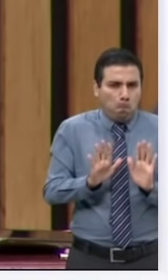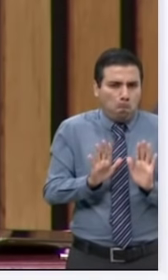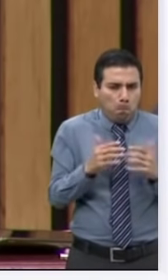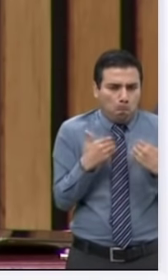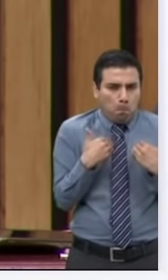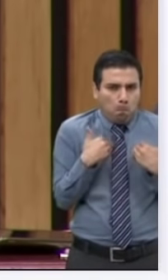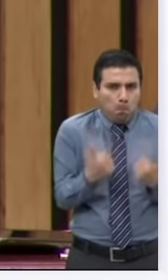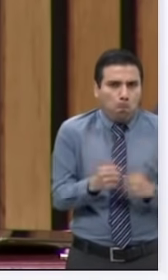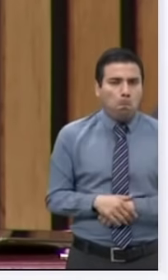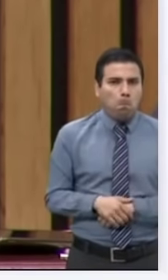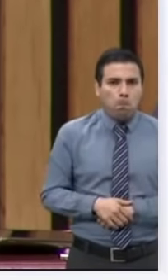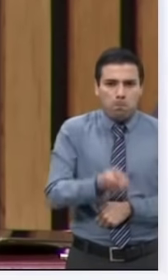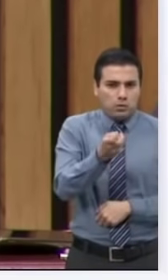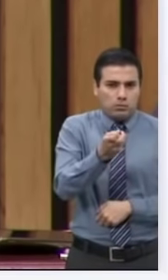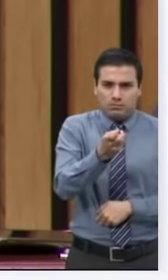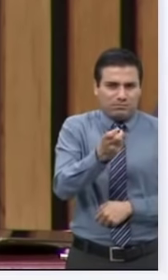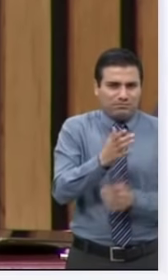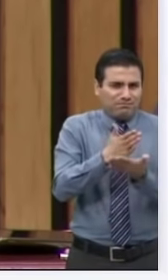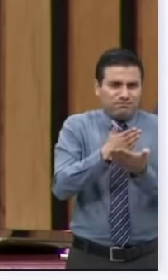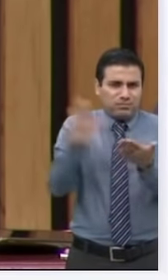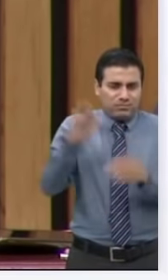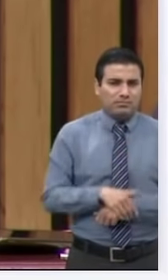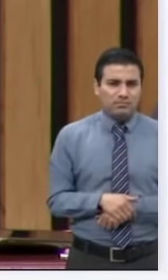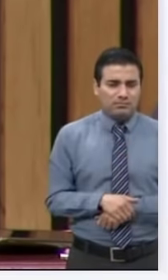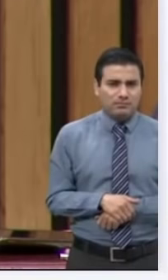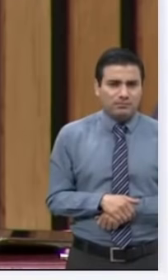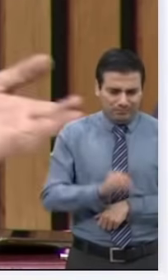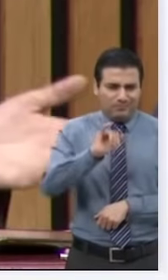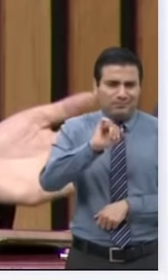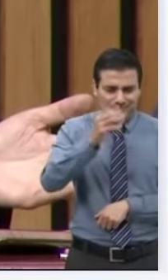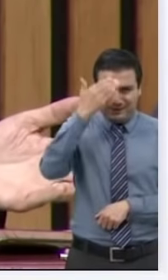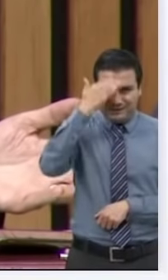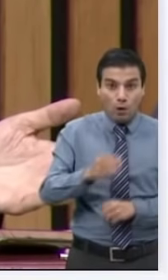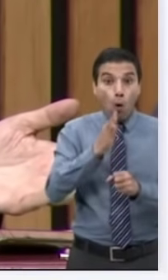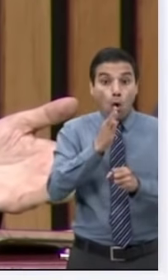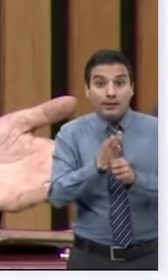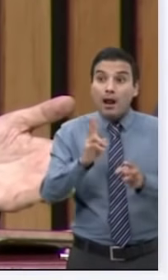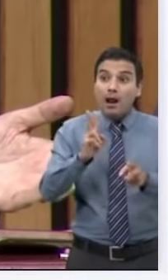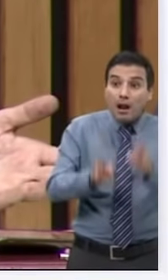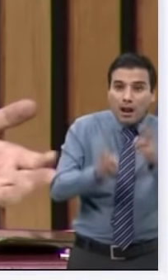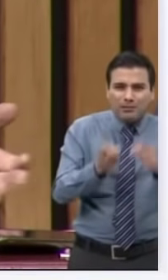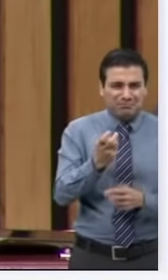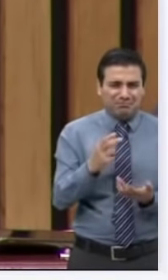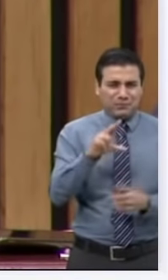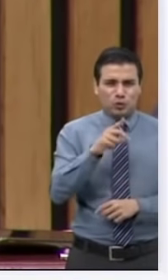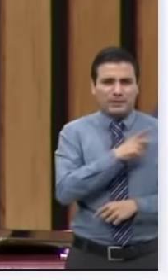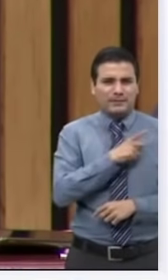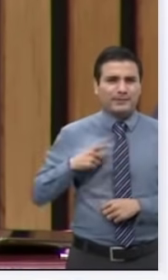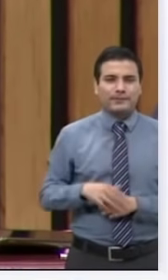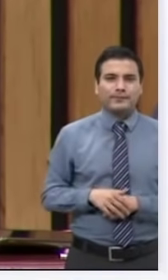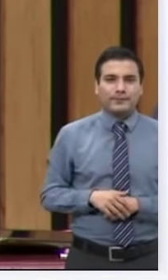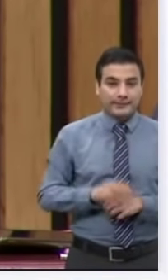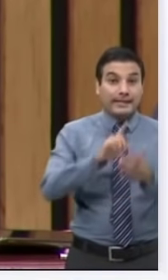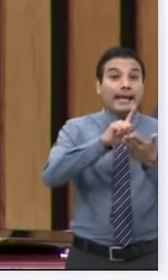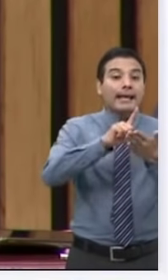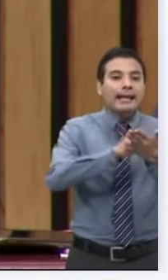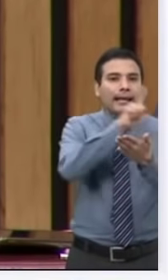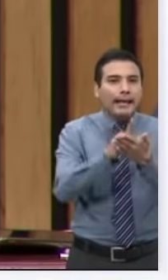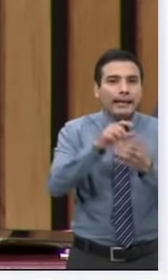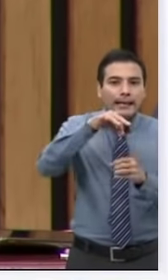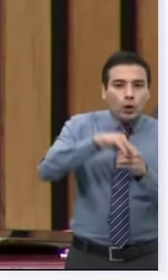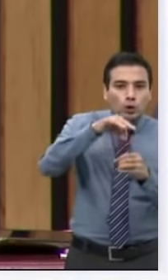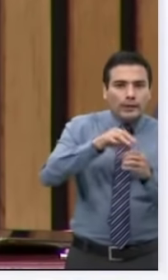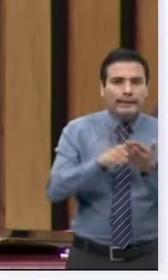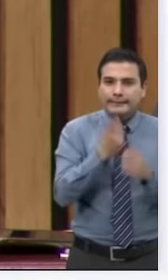debe despejarse de la ecuación y no ser parte de esta discusión qué es lo que establece la legislación electoral